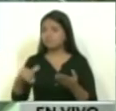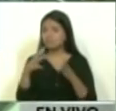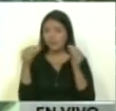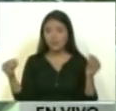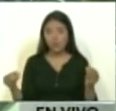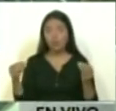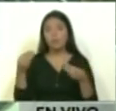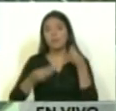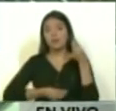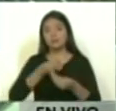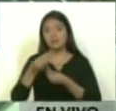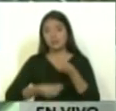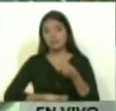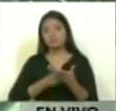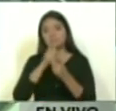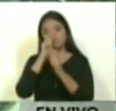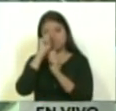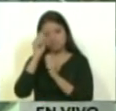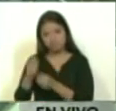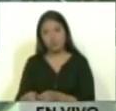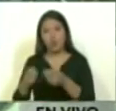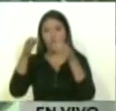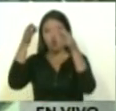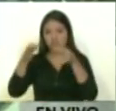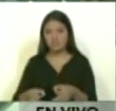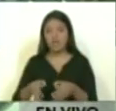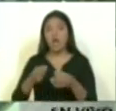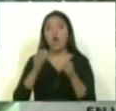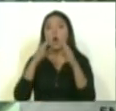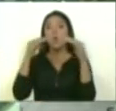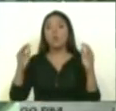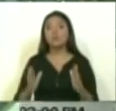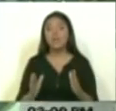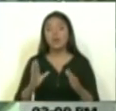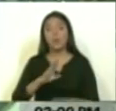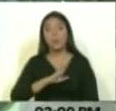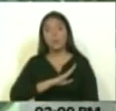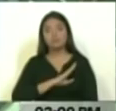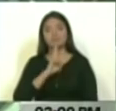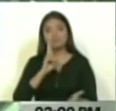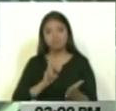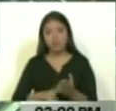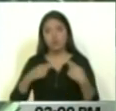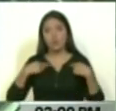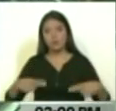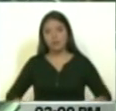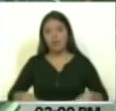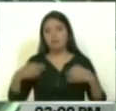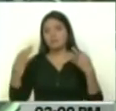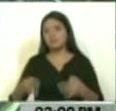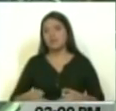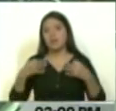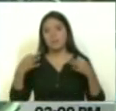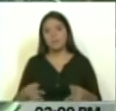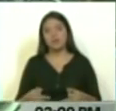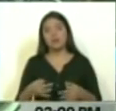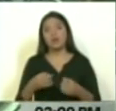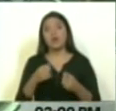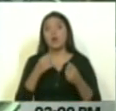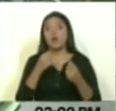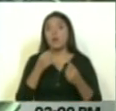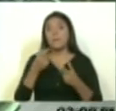ser reconocido oficialmente por la UNESCO como un patrimonio inmaterial de la humanidad, toda vez que uno representa una